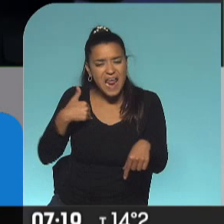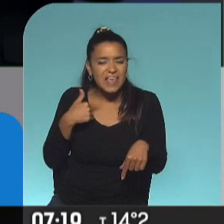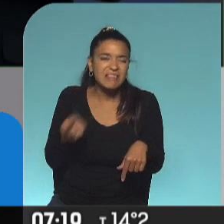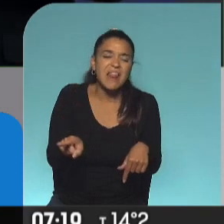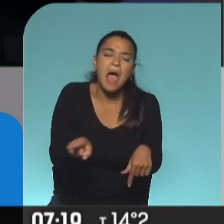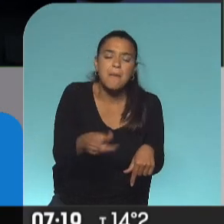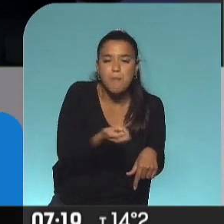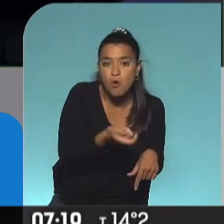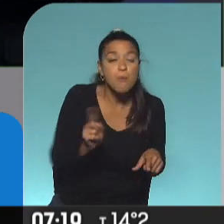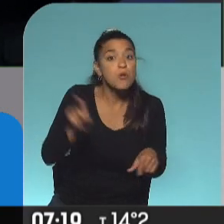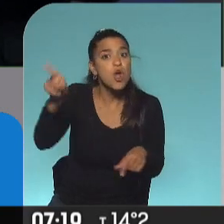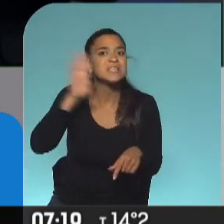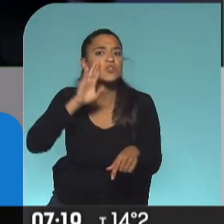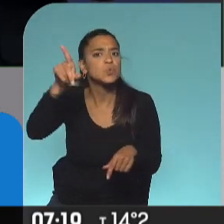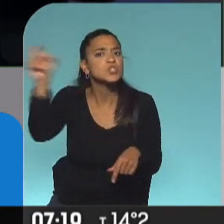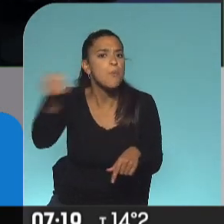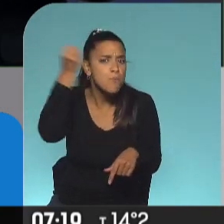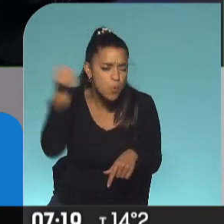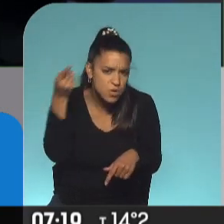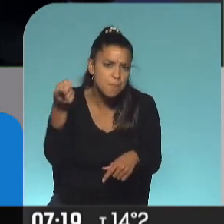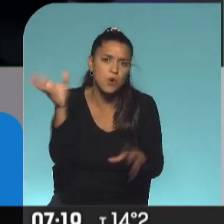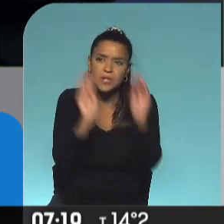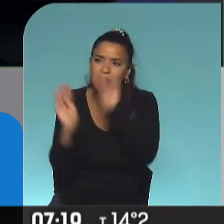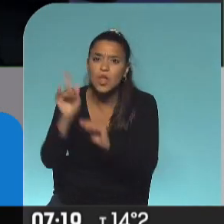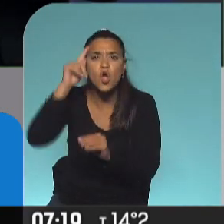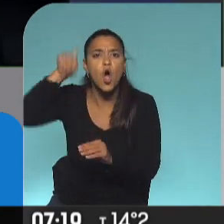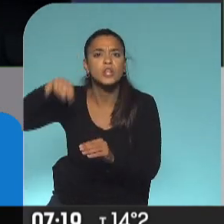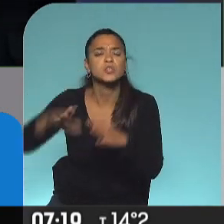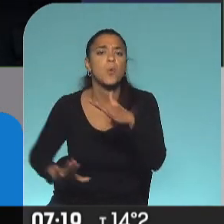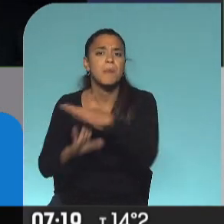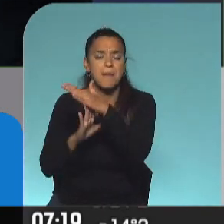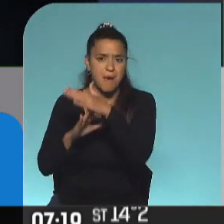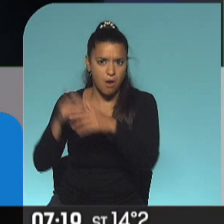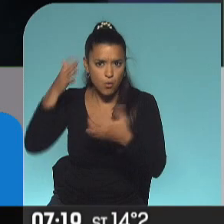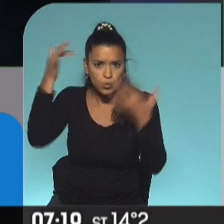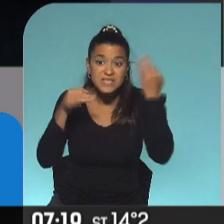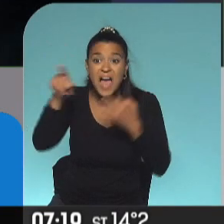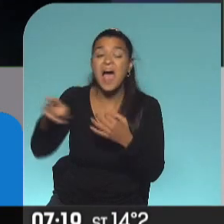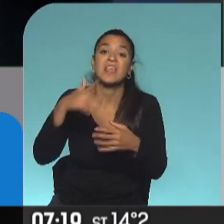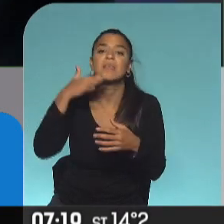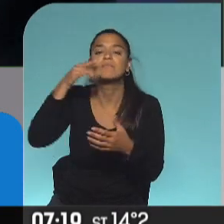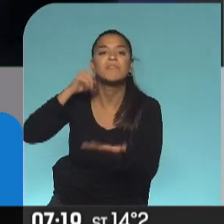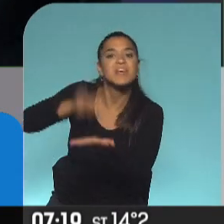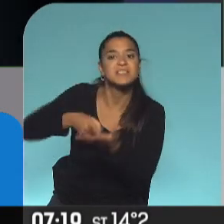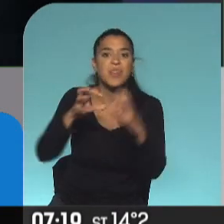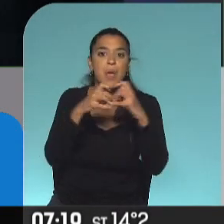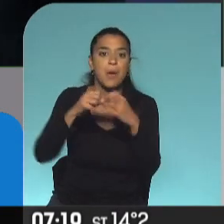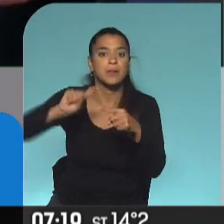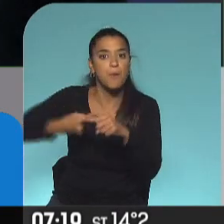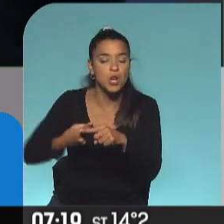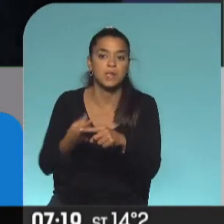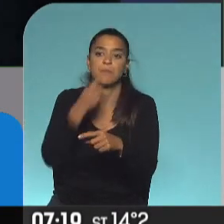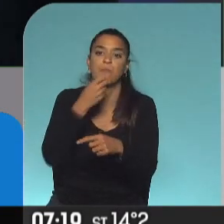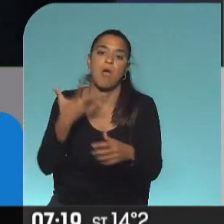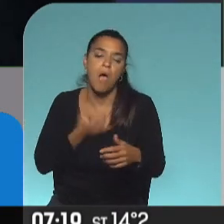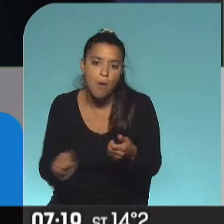en Estados Unidos es muy importante la conformación de la Corte Suprema de Justicia, porque es donde terminan decidiéndose un montón de debates políticos. El debate por